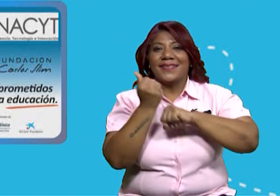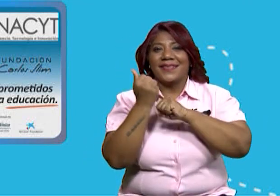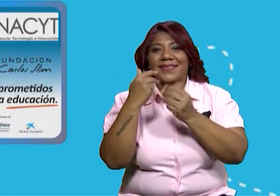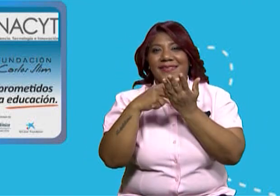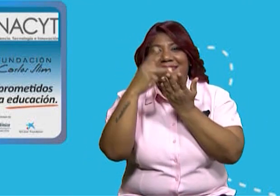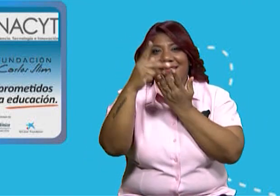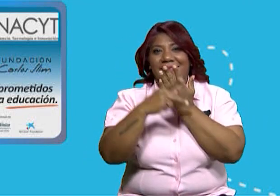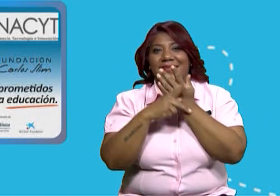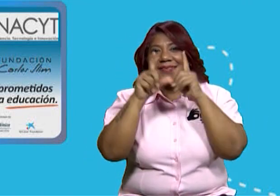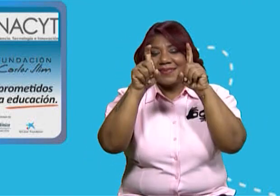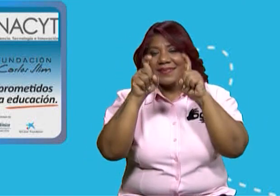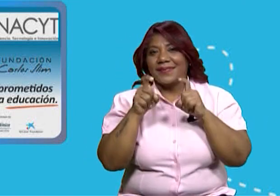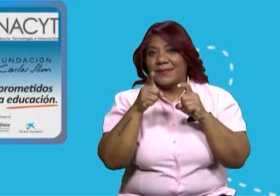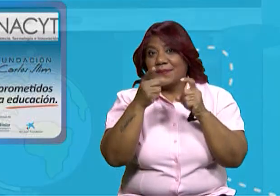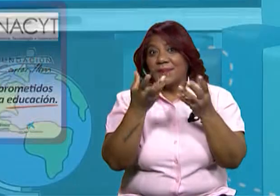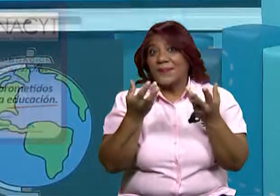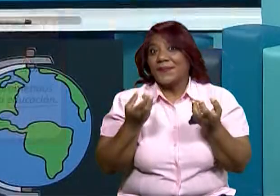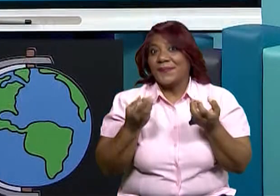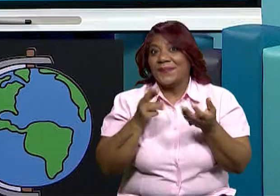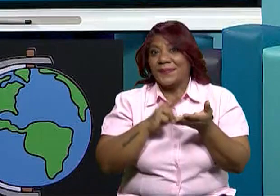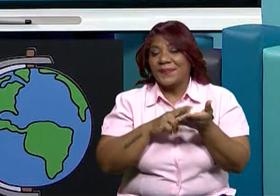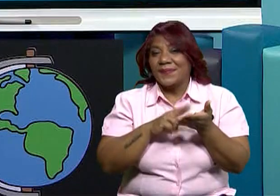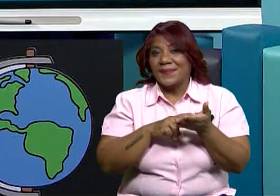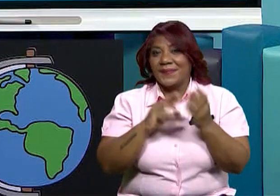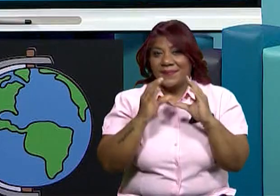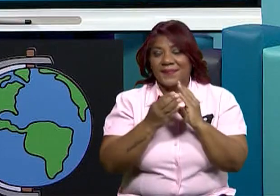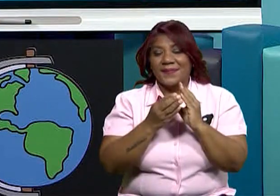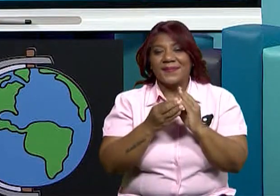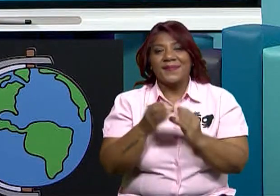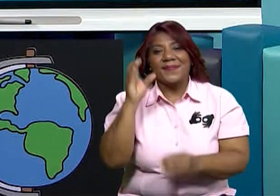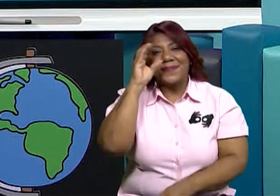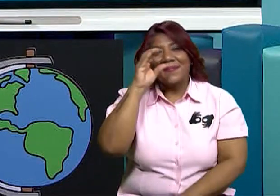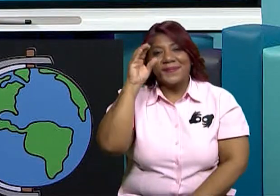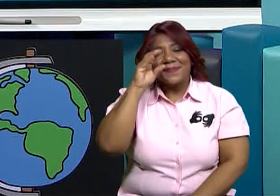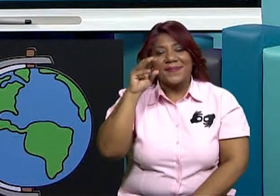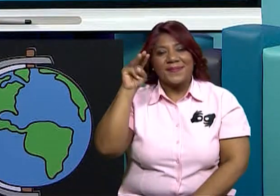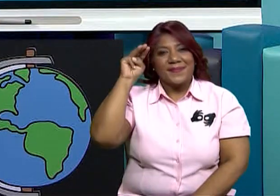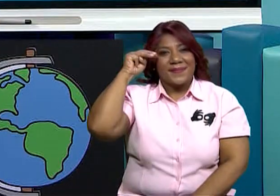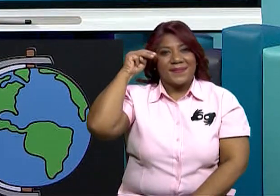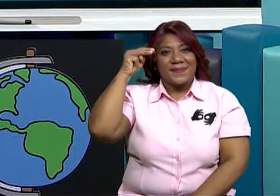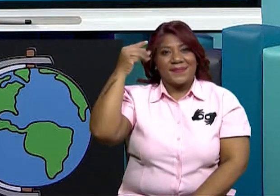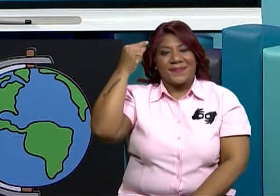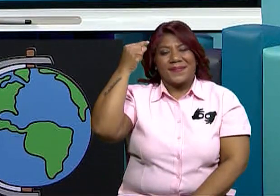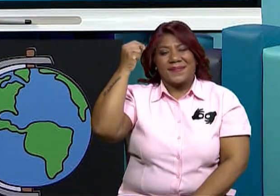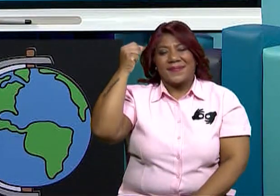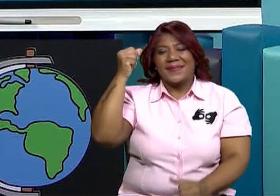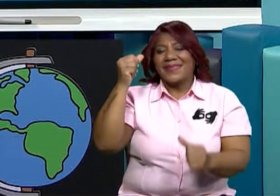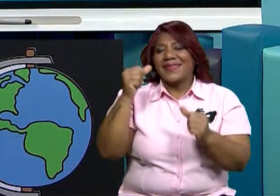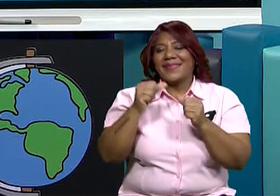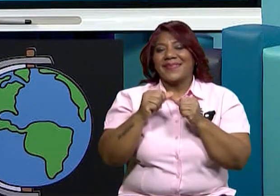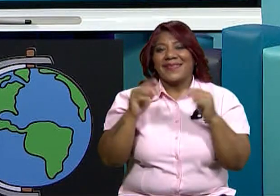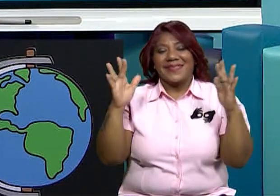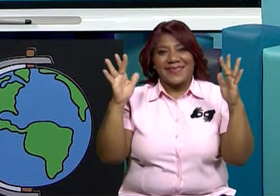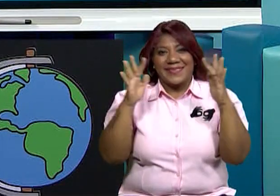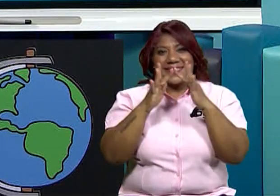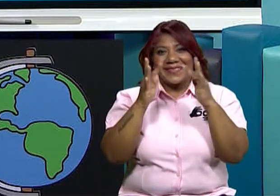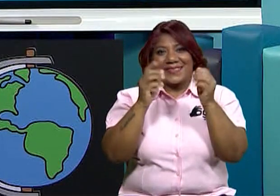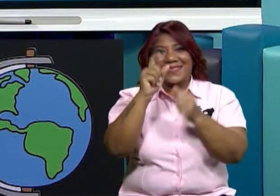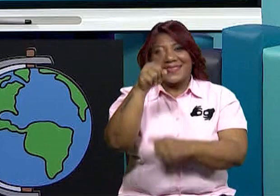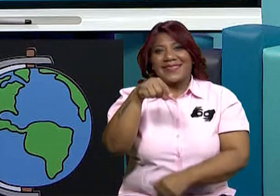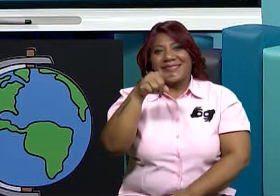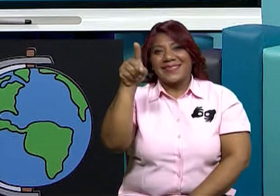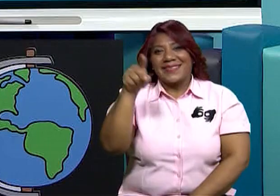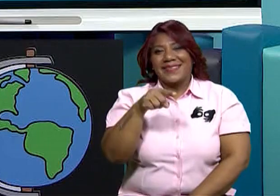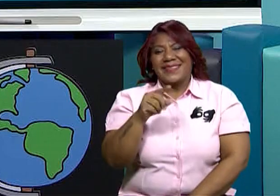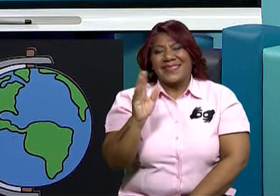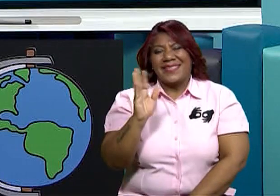por apoyar este proyecto educativo. Si quieres revivir esta clase, puedes verla por la aplicación de Medcon Go. Y recuerda, conéctate